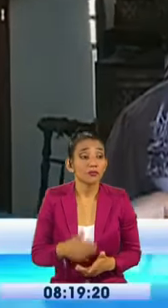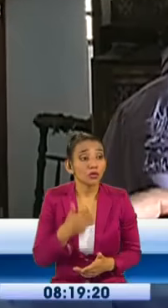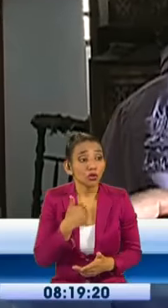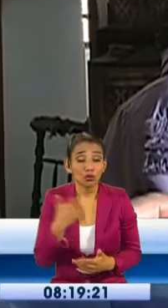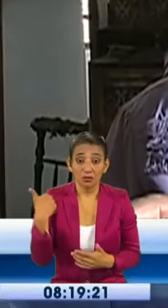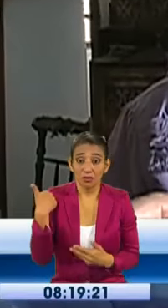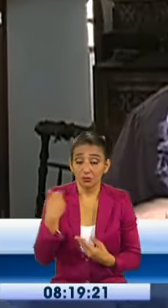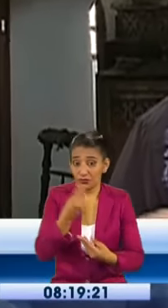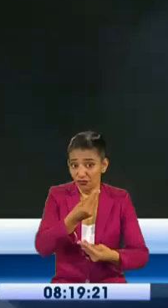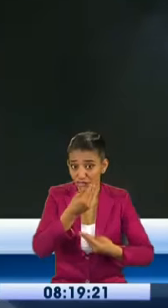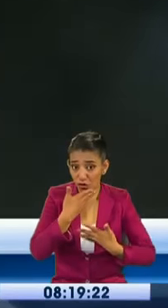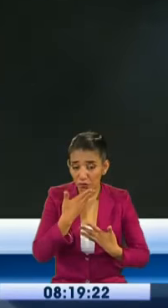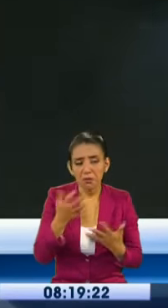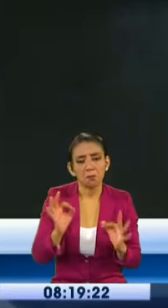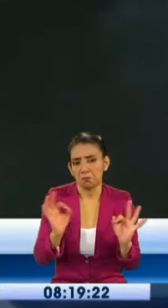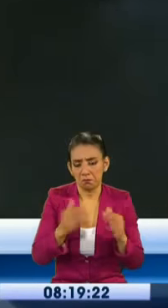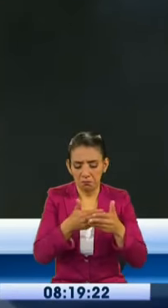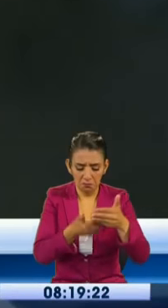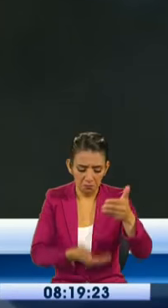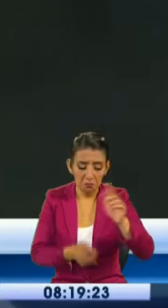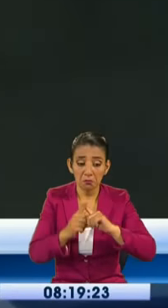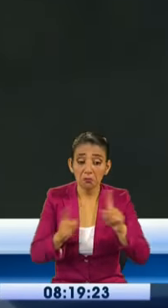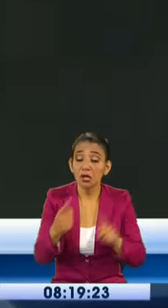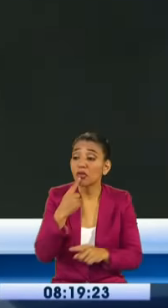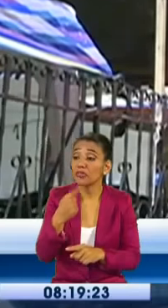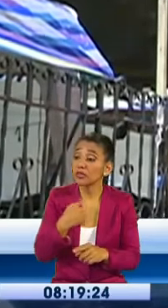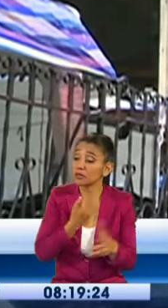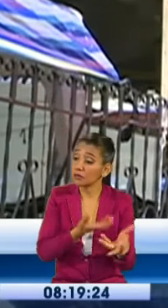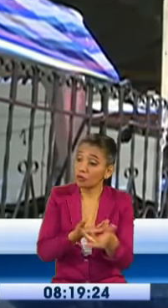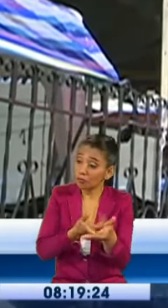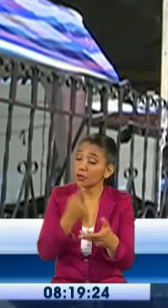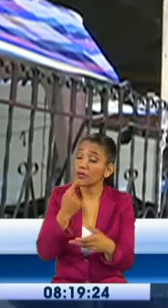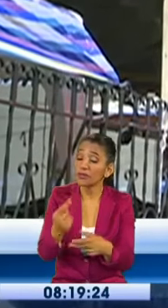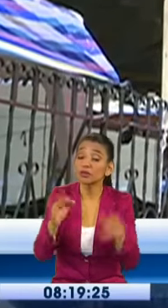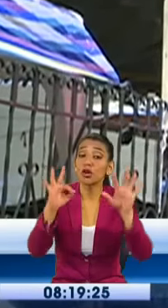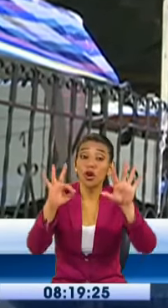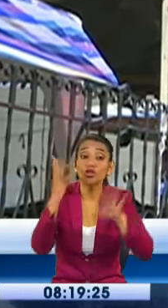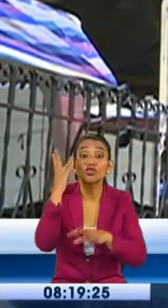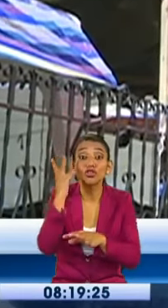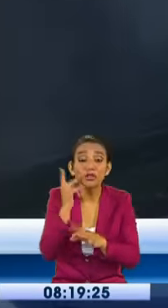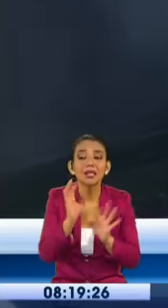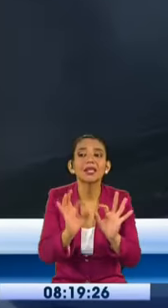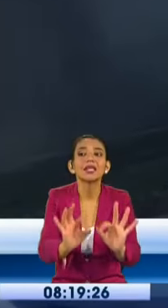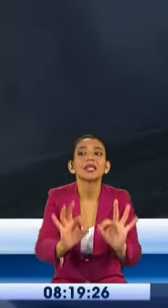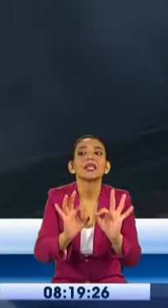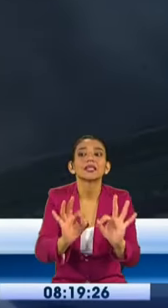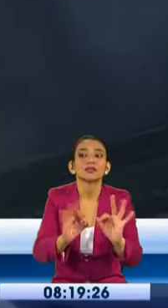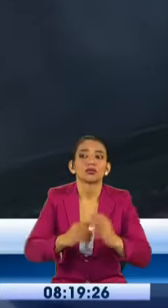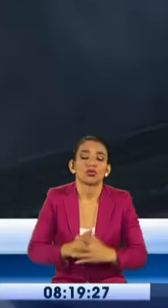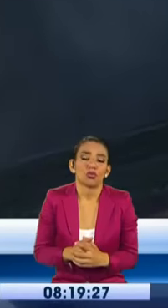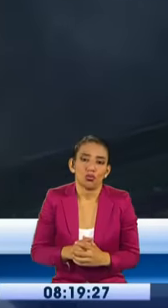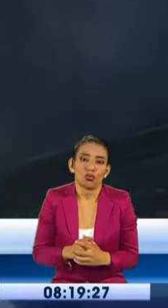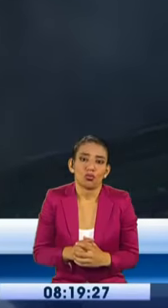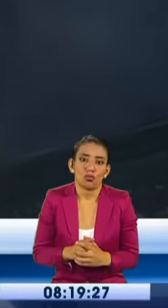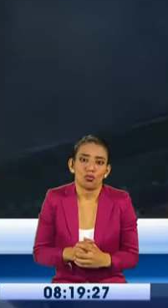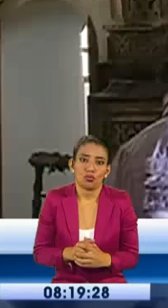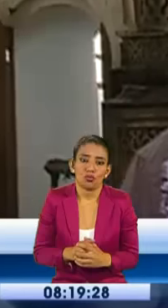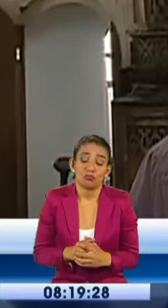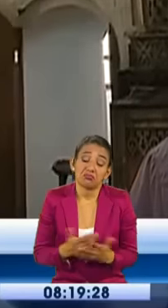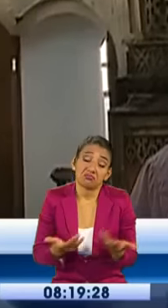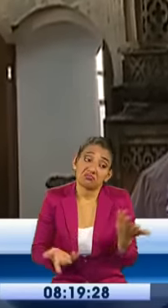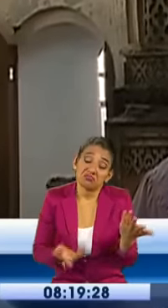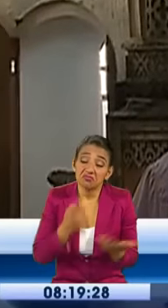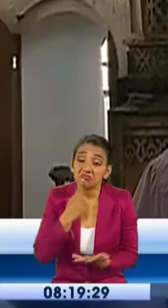informe correspondiente, pero en 8 días nos indicaron los señores bomberos que nos van a entregar. Sobre todo lo que se presume